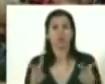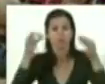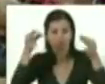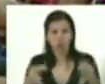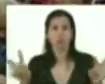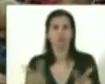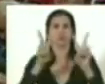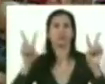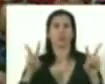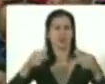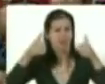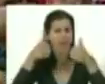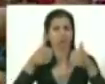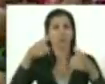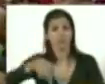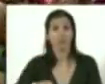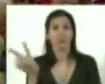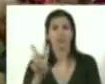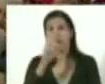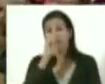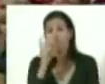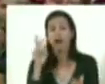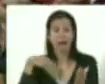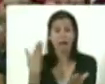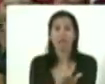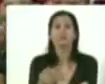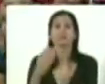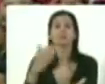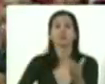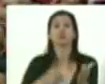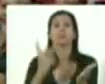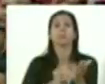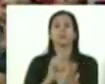victoria de la Venezuela del 2021.